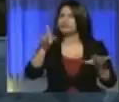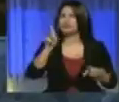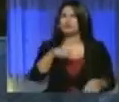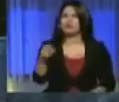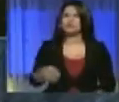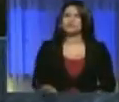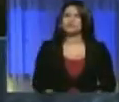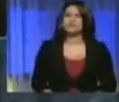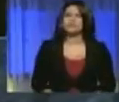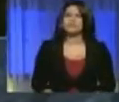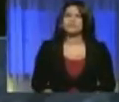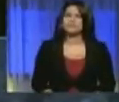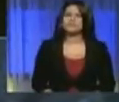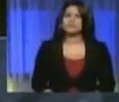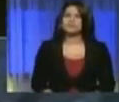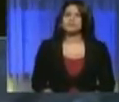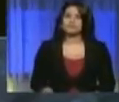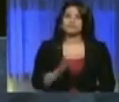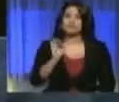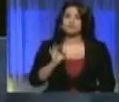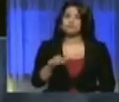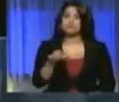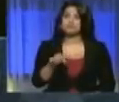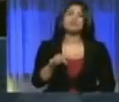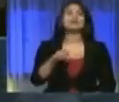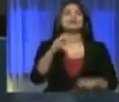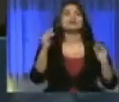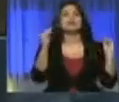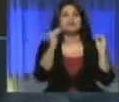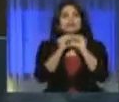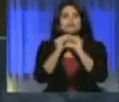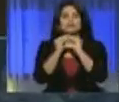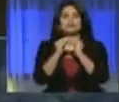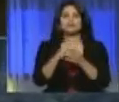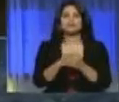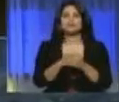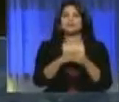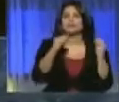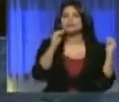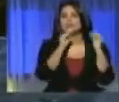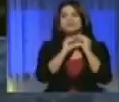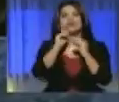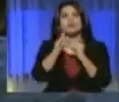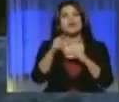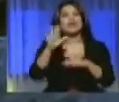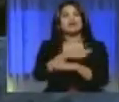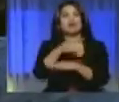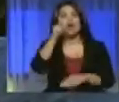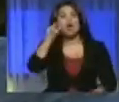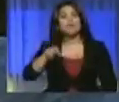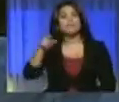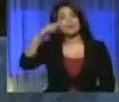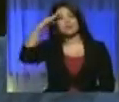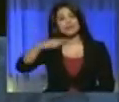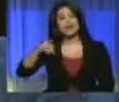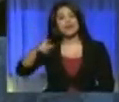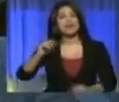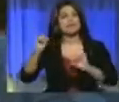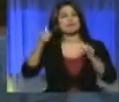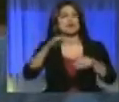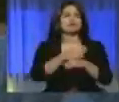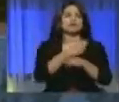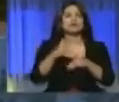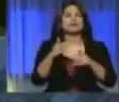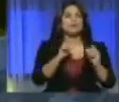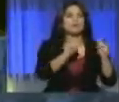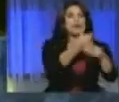transmitieron. ¿No? Coincidió el canto del capitán Escalona con el inicio del juego de básquet.